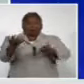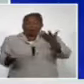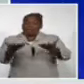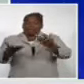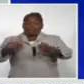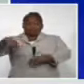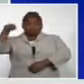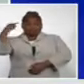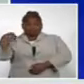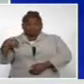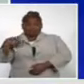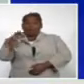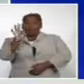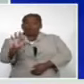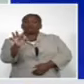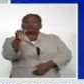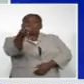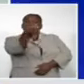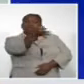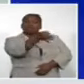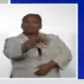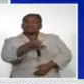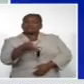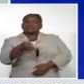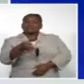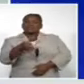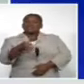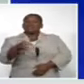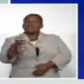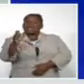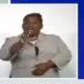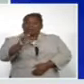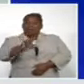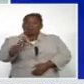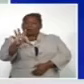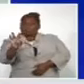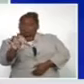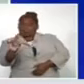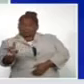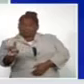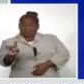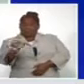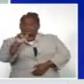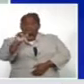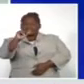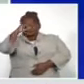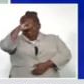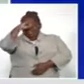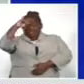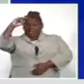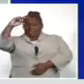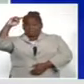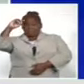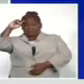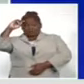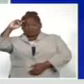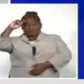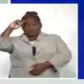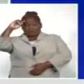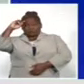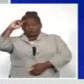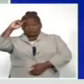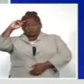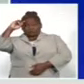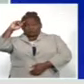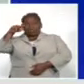sus 8 municipios. En Cabaiguán 49, en Santi Espíritu, más que en sus